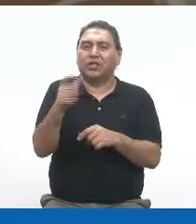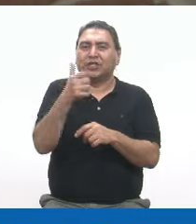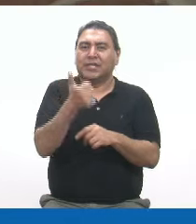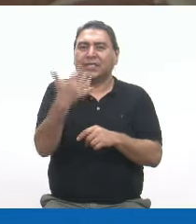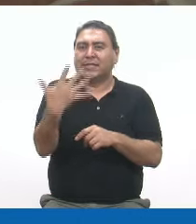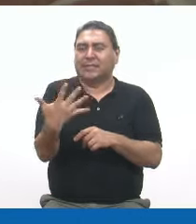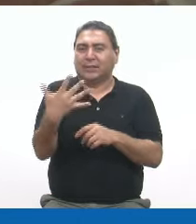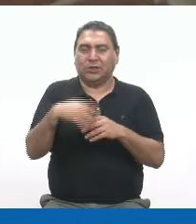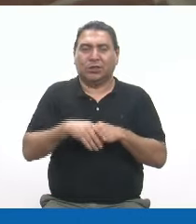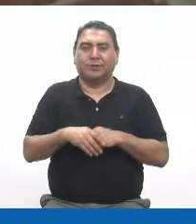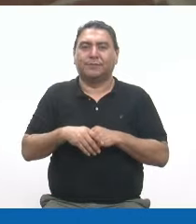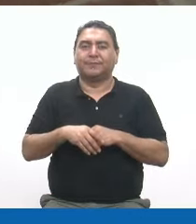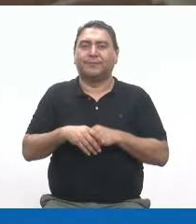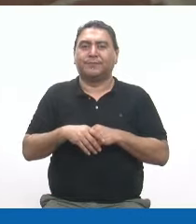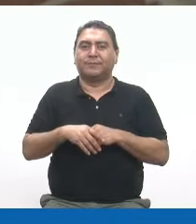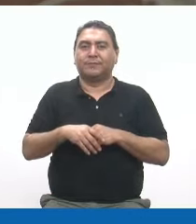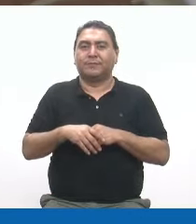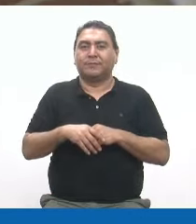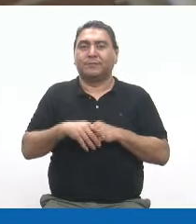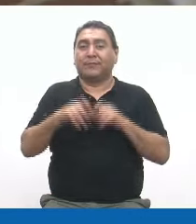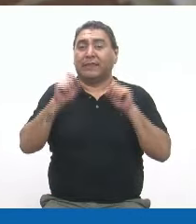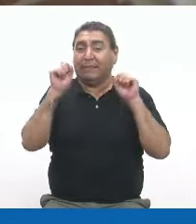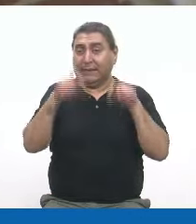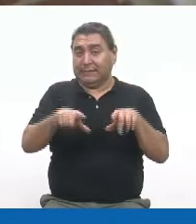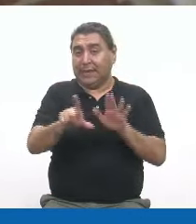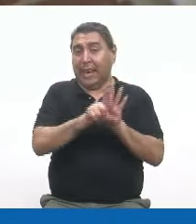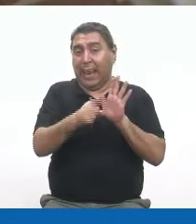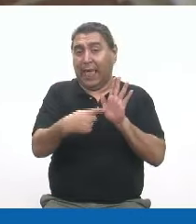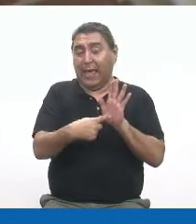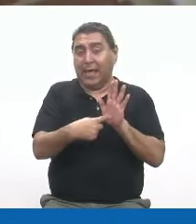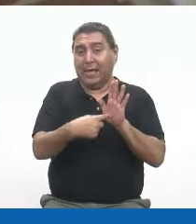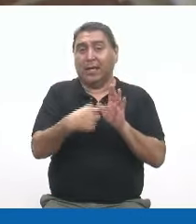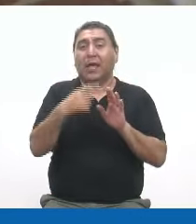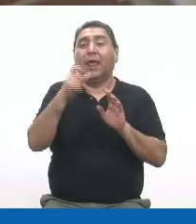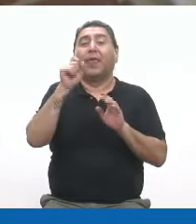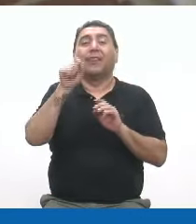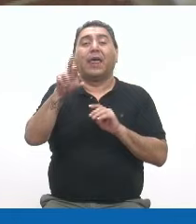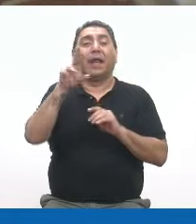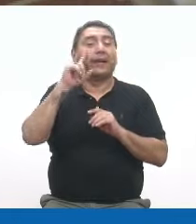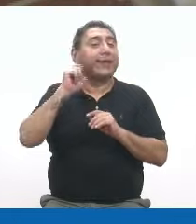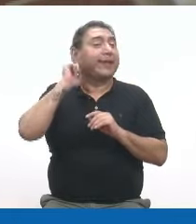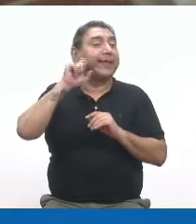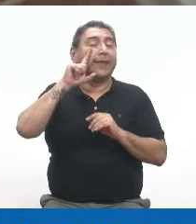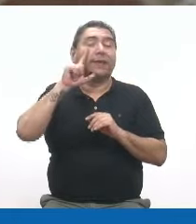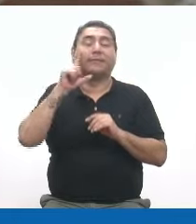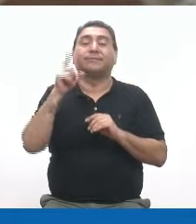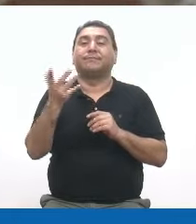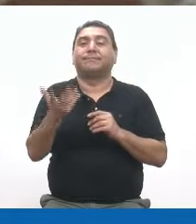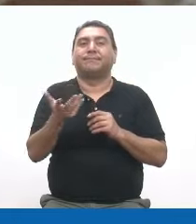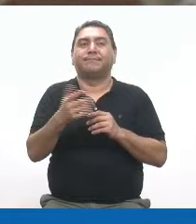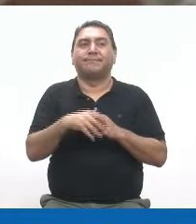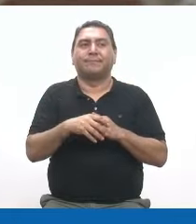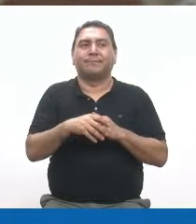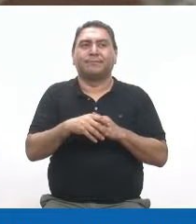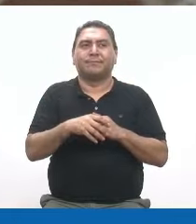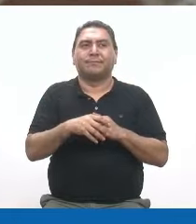165 de esta ley de Lorrigi. Extraño la